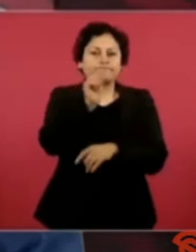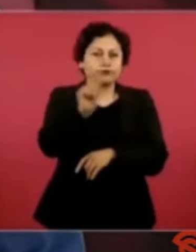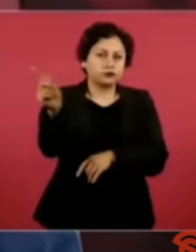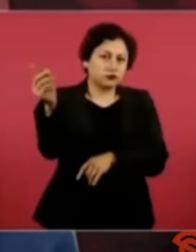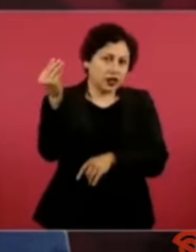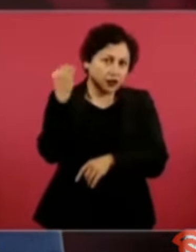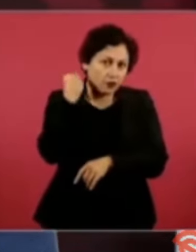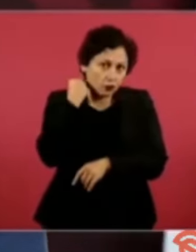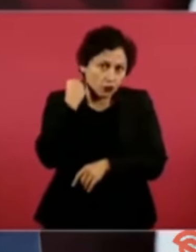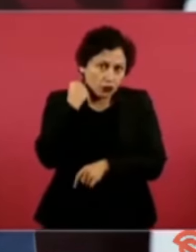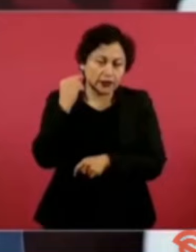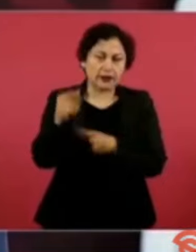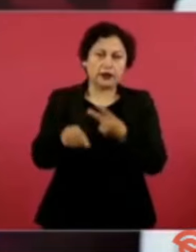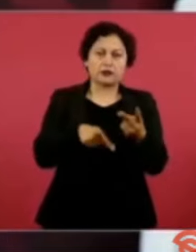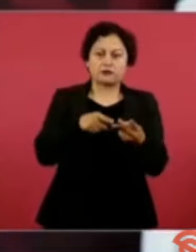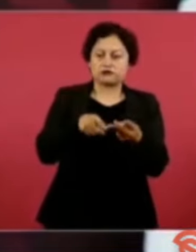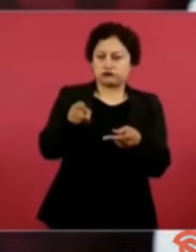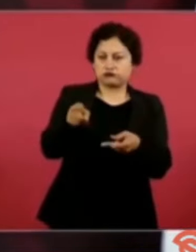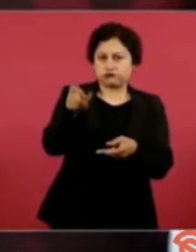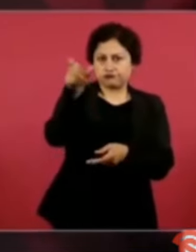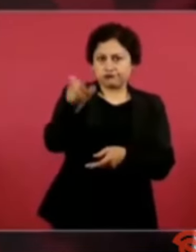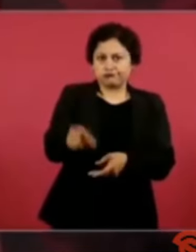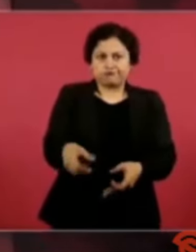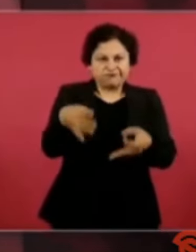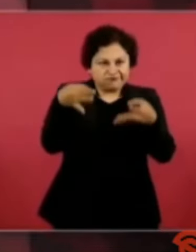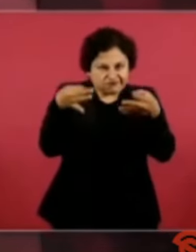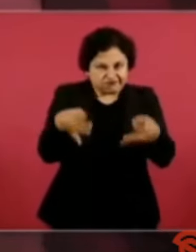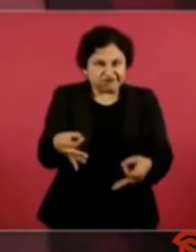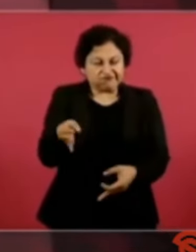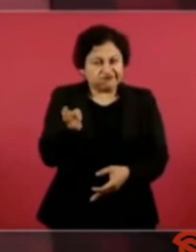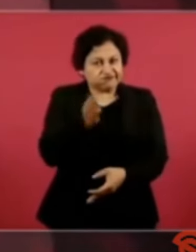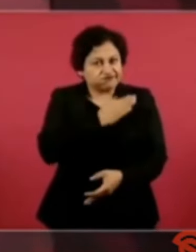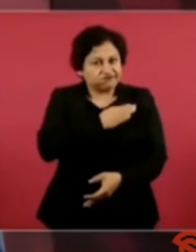un hombre bueno, íntegro,